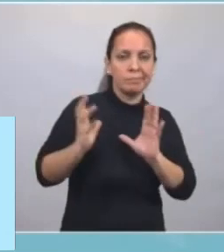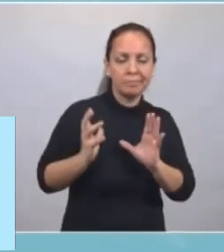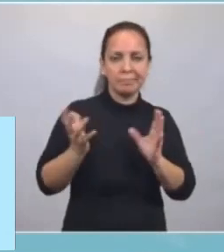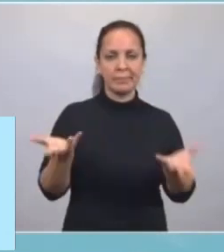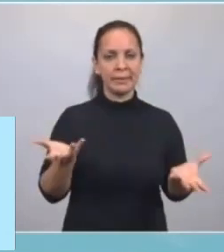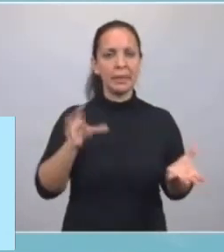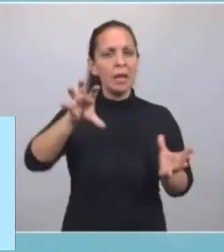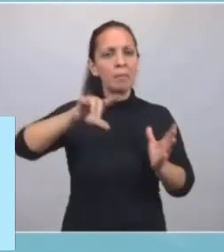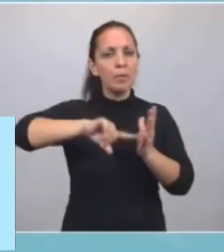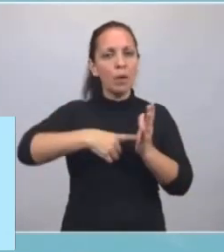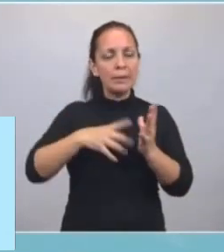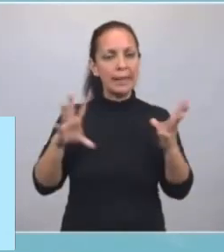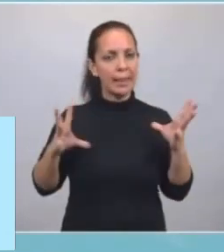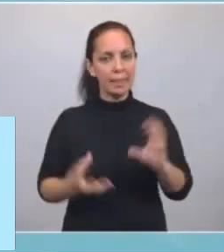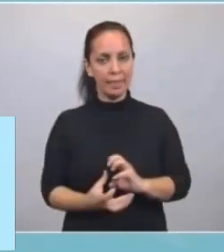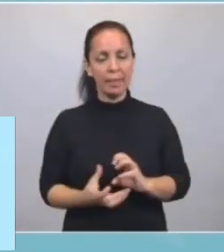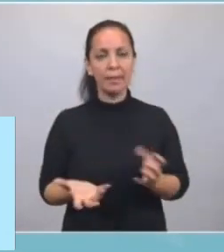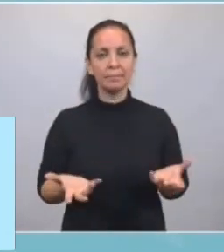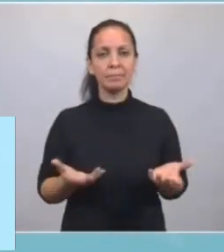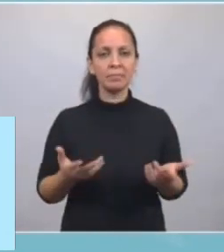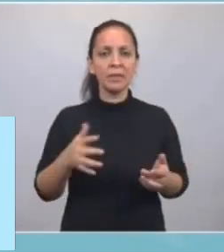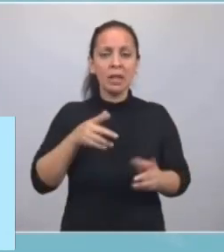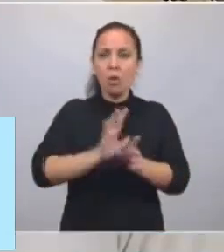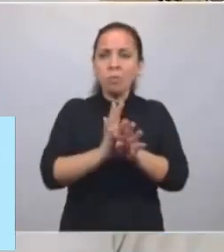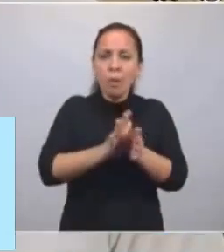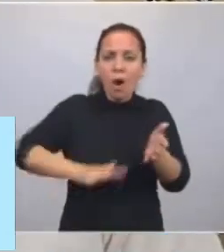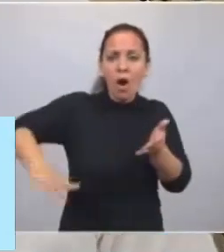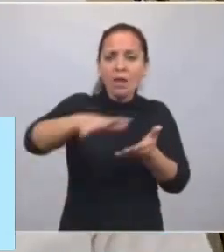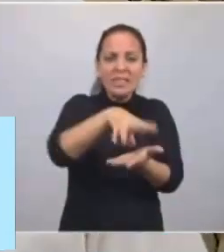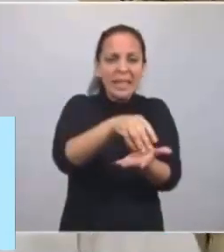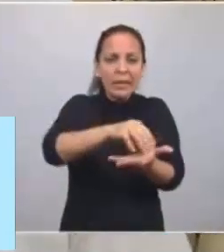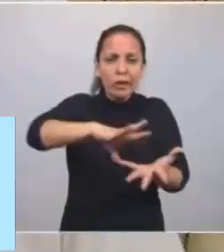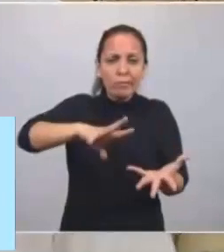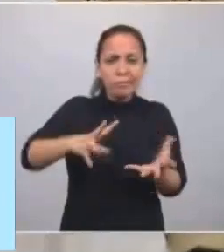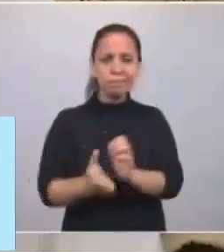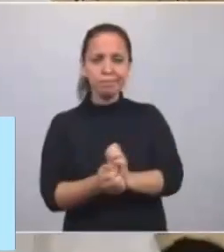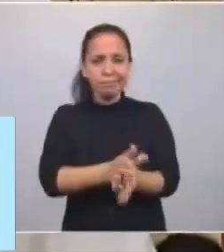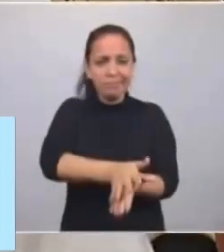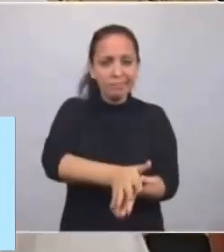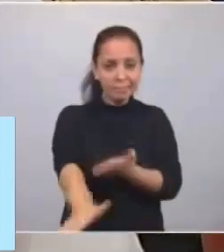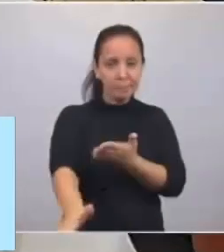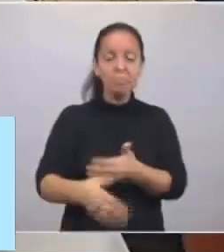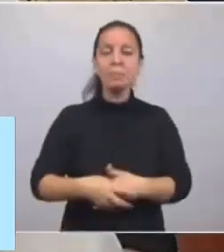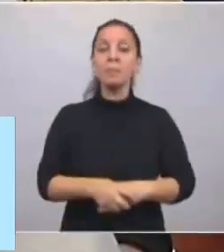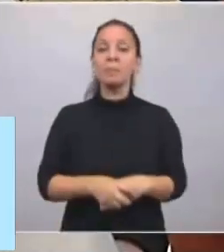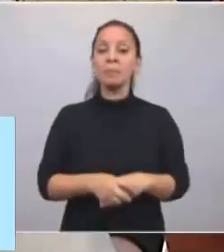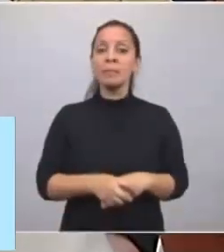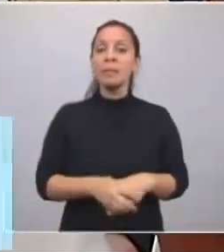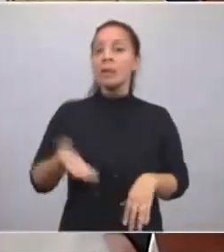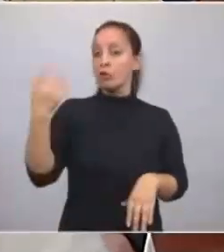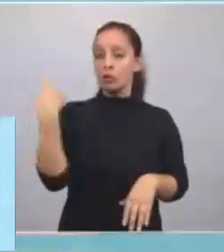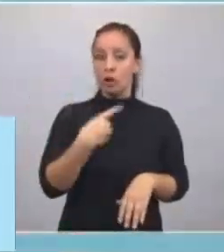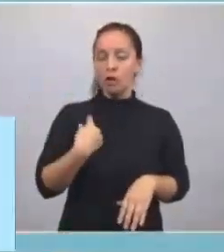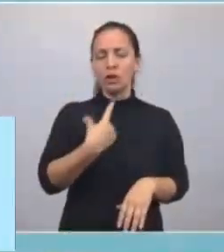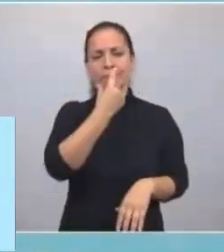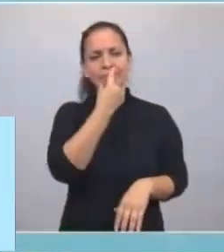hecha pedazos decíamos tierra arrasada y ante esta situación en lugar de quejarnos